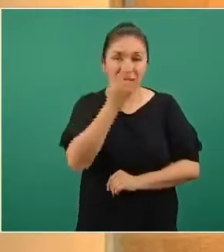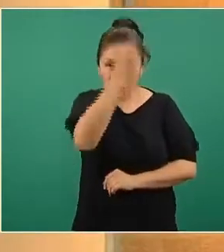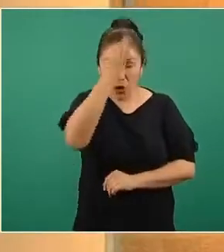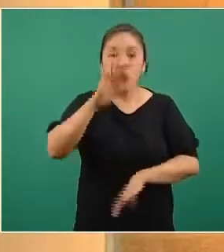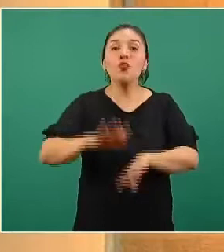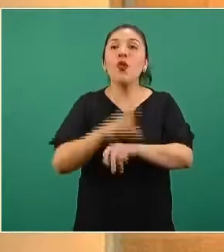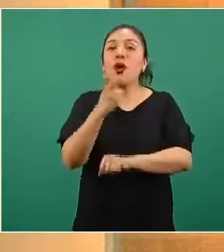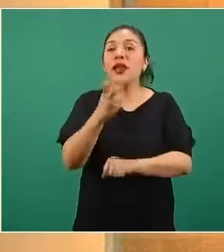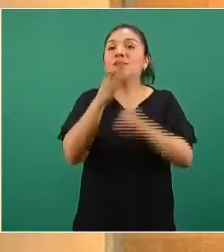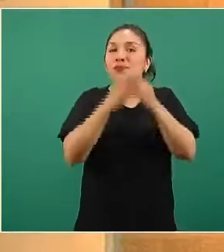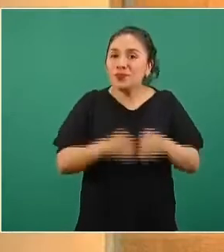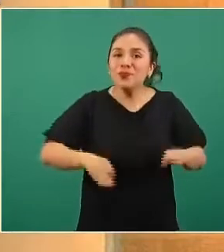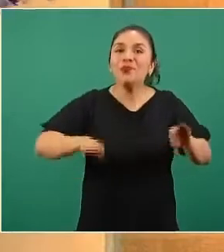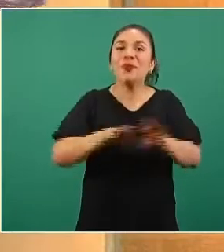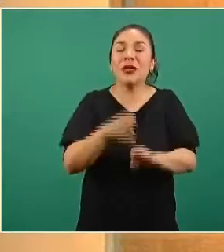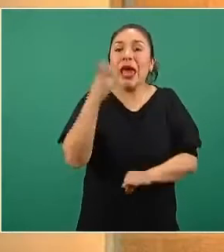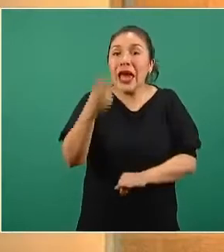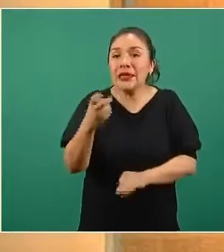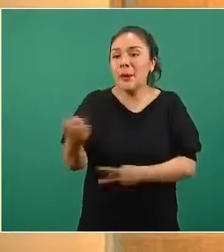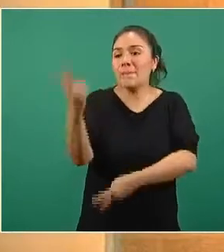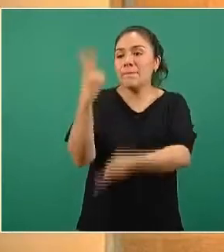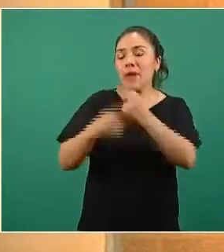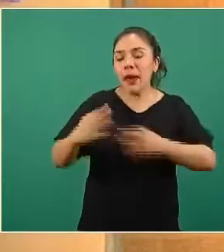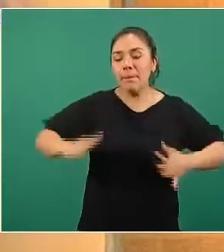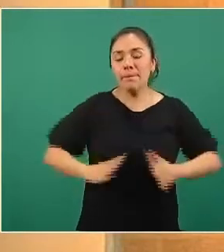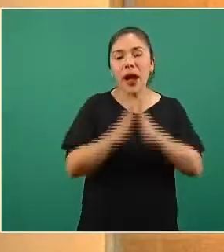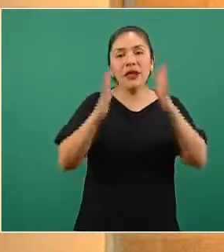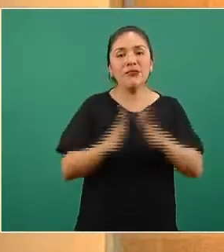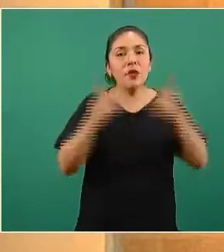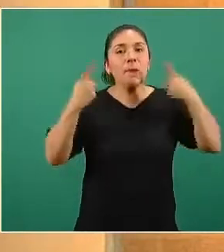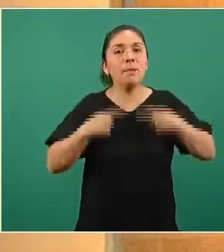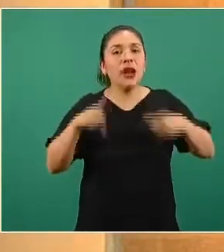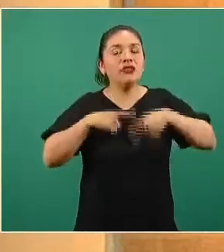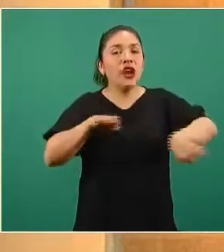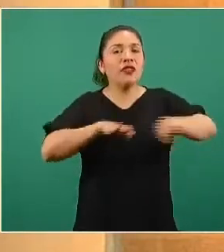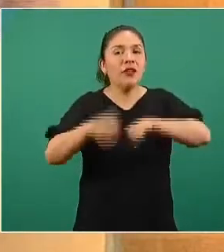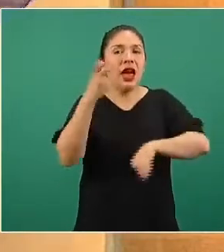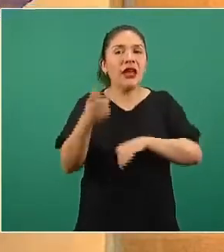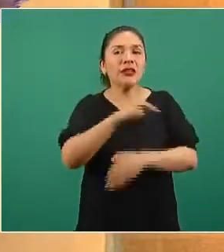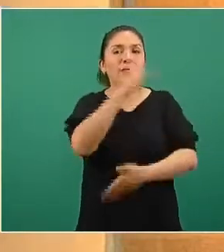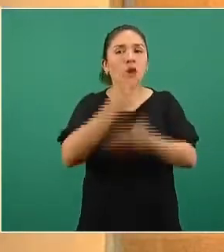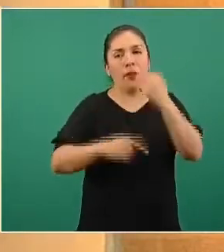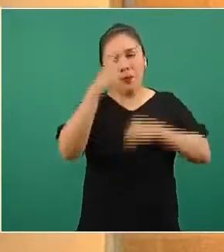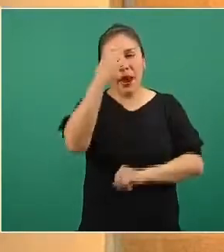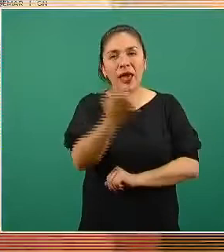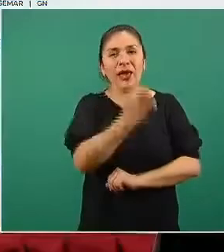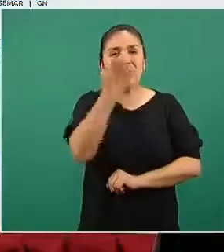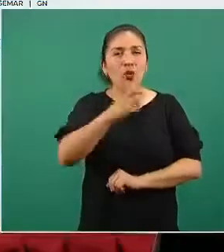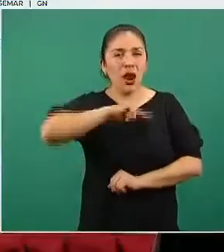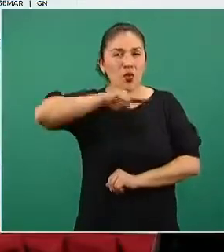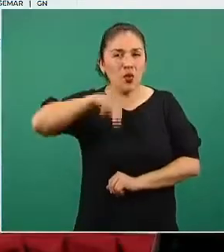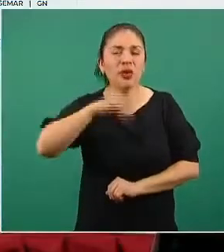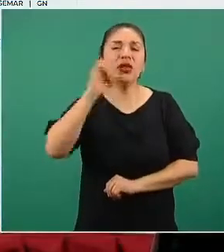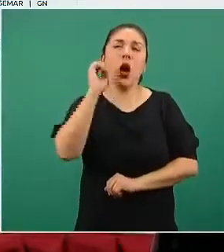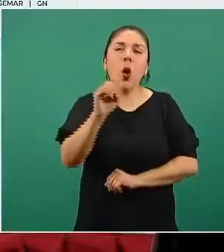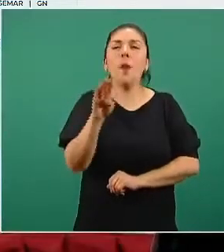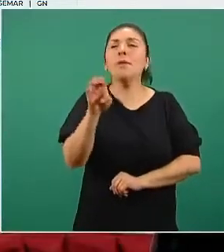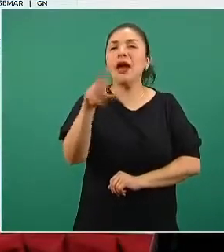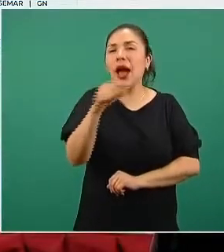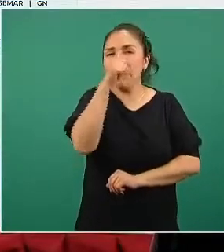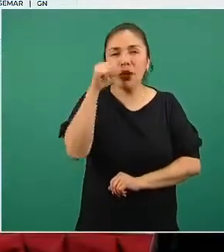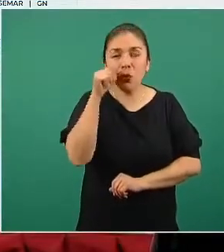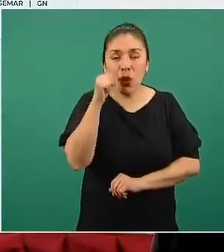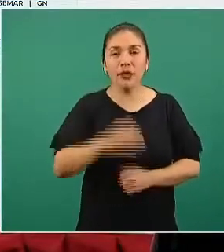es tan importante también la participación de personal de los programas La Escuela es Nuestra o Becas Benito Juárez.